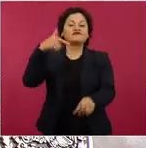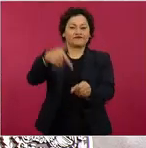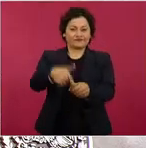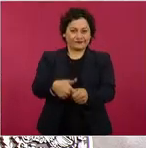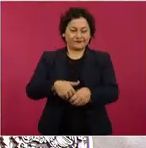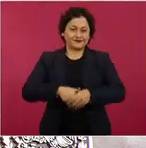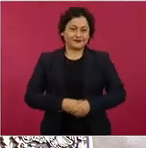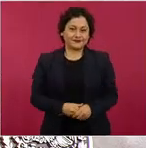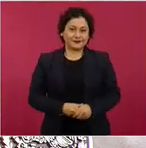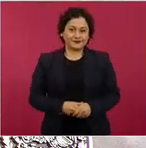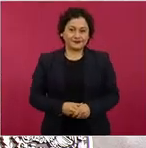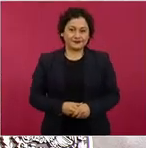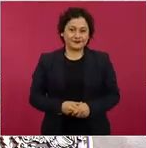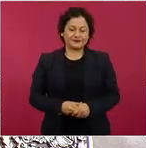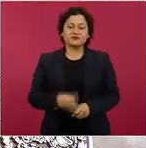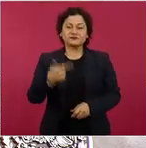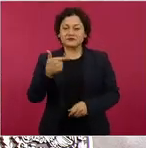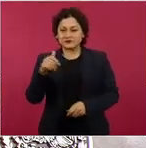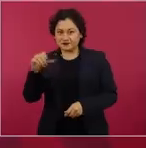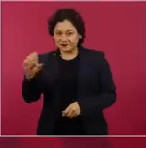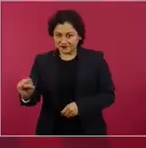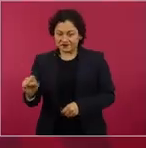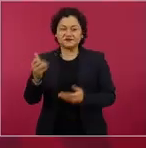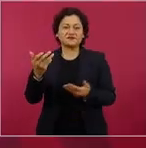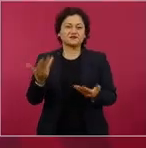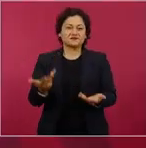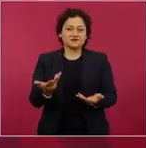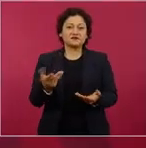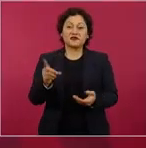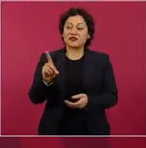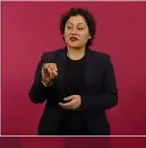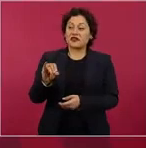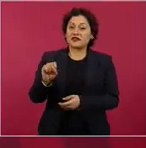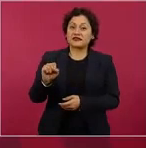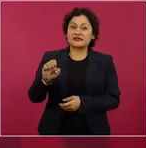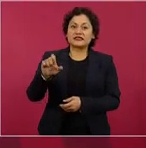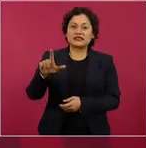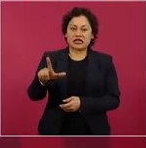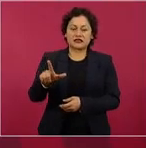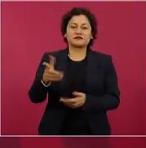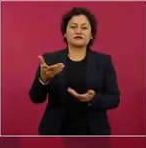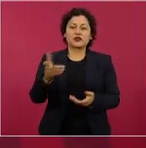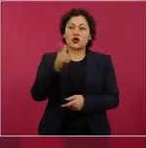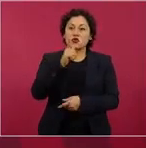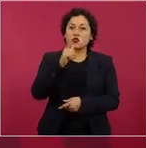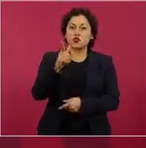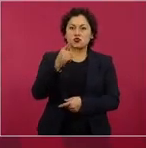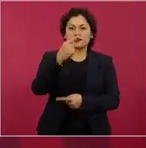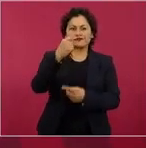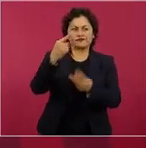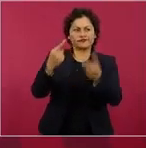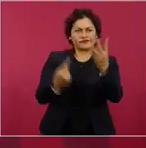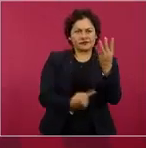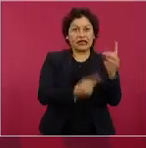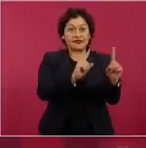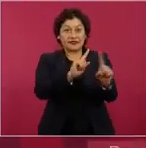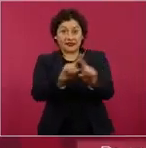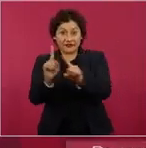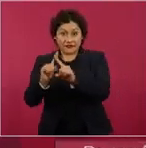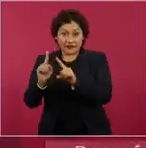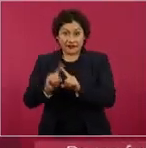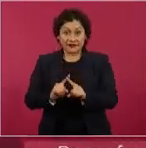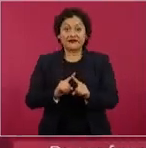porque del precio de la gasolina, del diésel, de la luz, depende mucho el